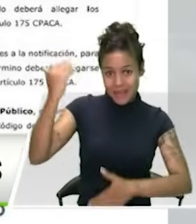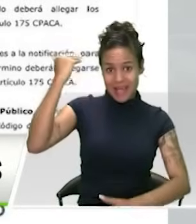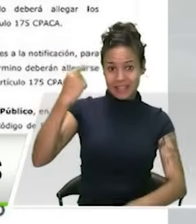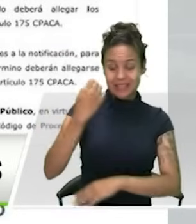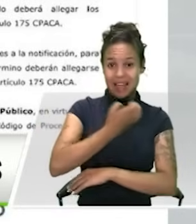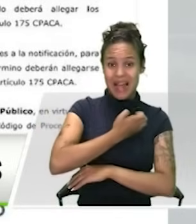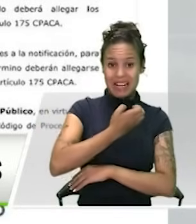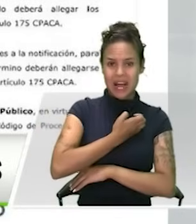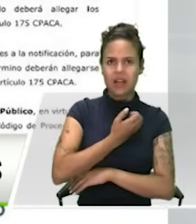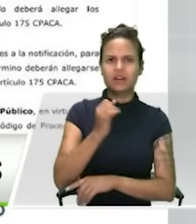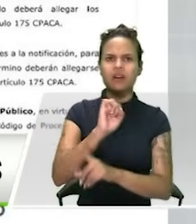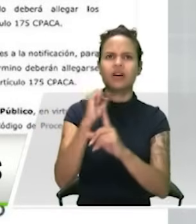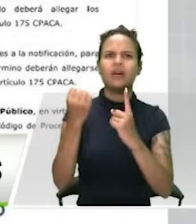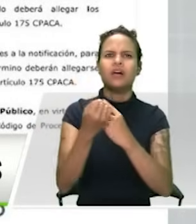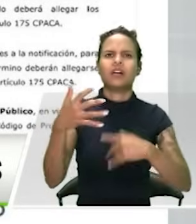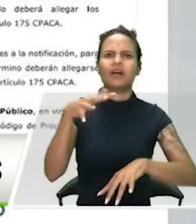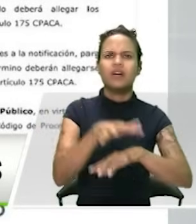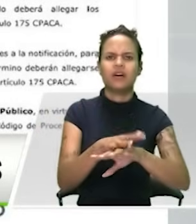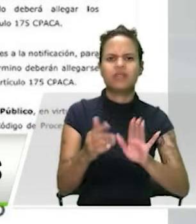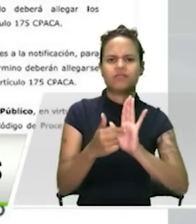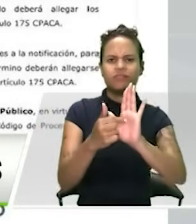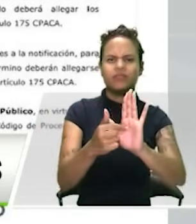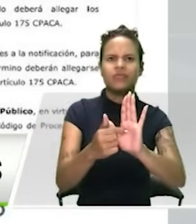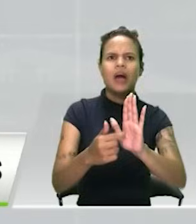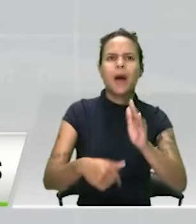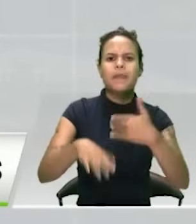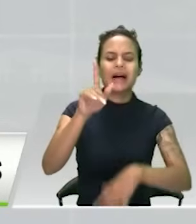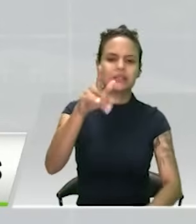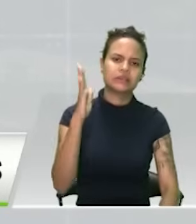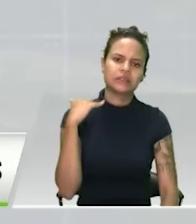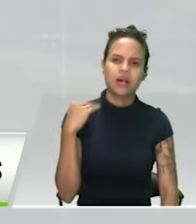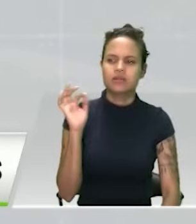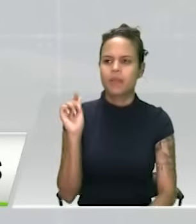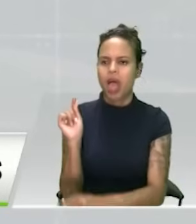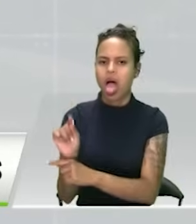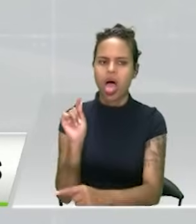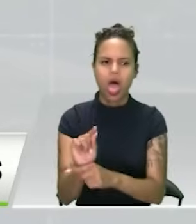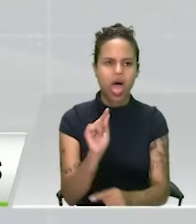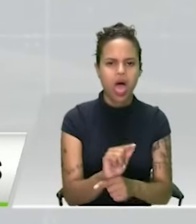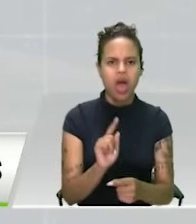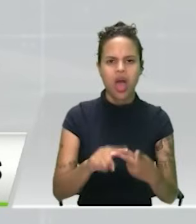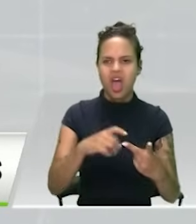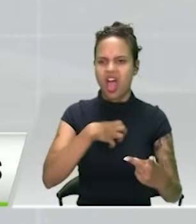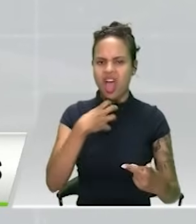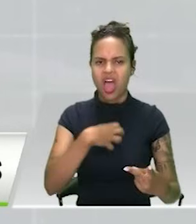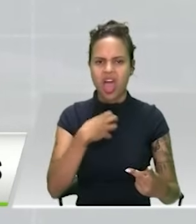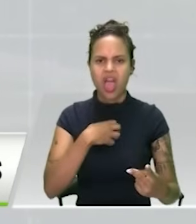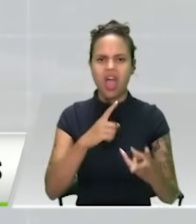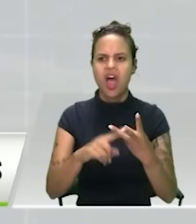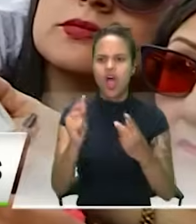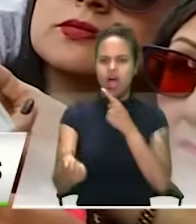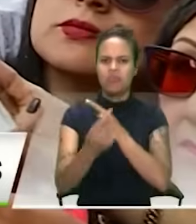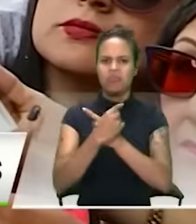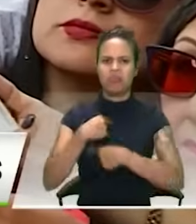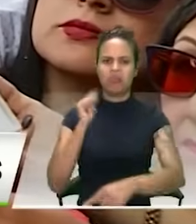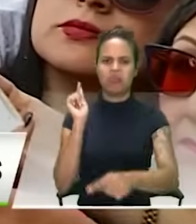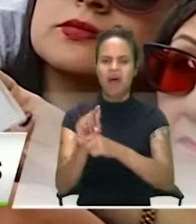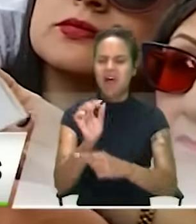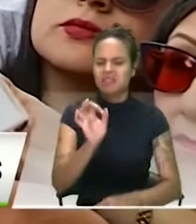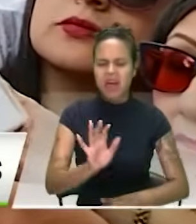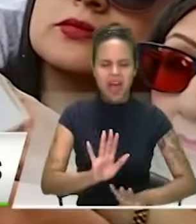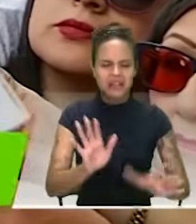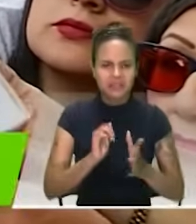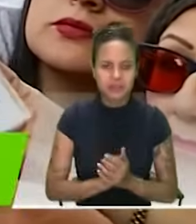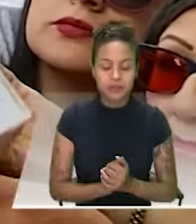se convirtieron en el escenario para que Quintero criticara, protestara o contestara a sus contradictores. Comenzó,